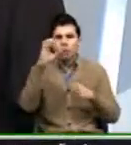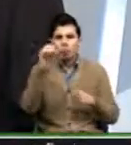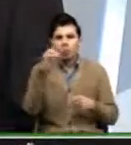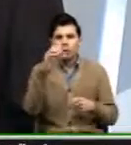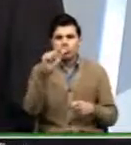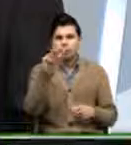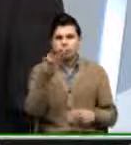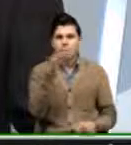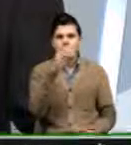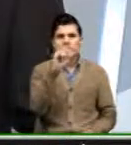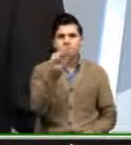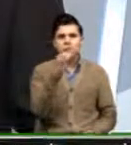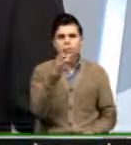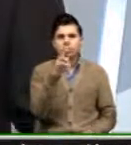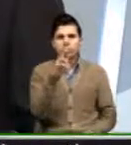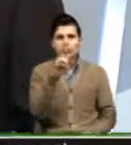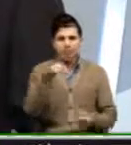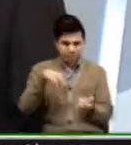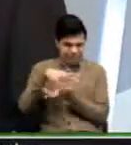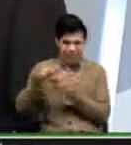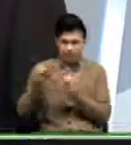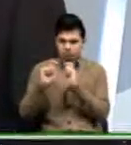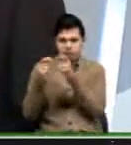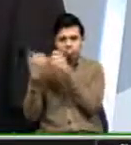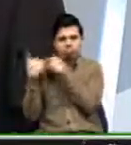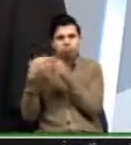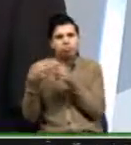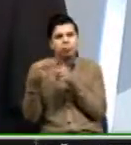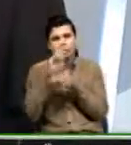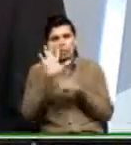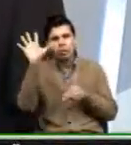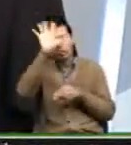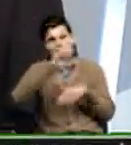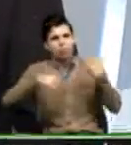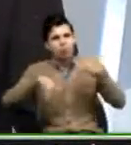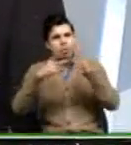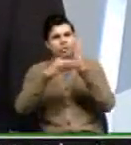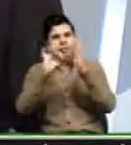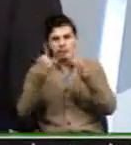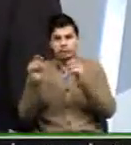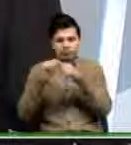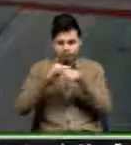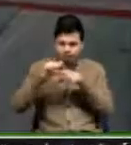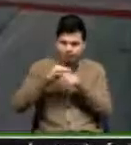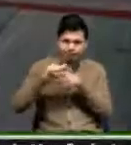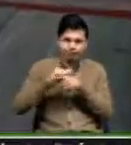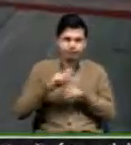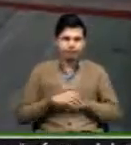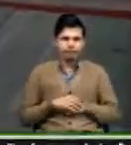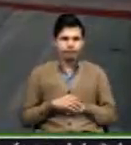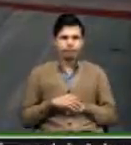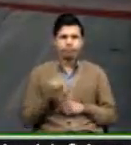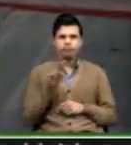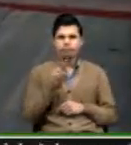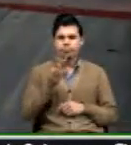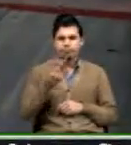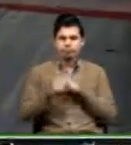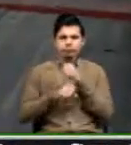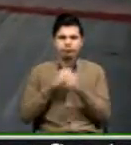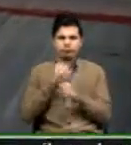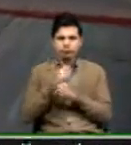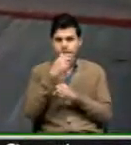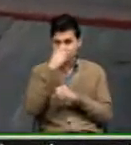santandereano, se prepara arduamente para representar al departamento en los Juegos Nacionales de 2015. Castro, de 28 años de edad